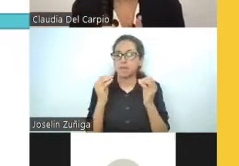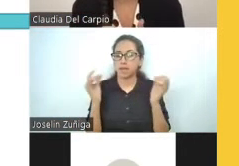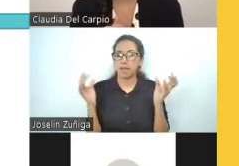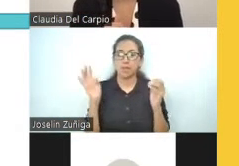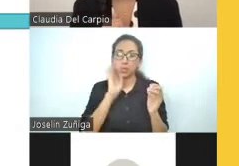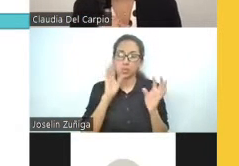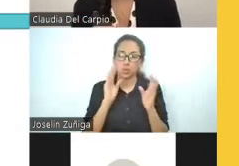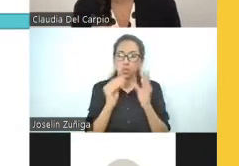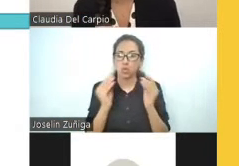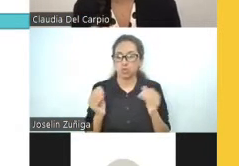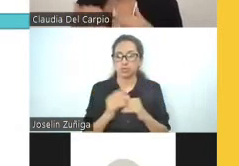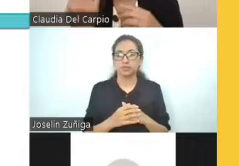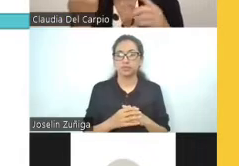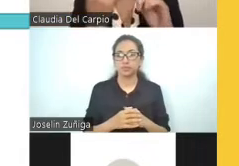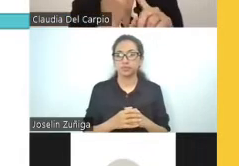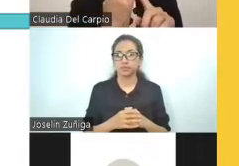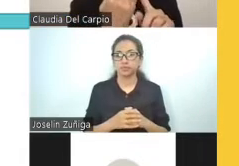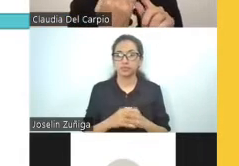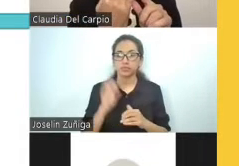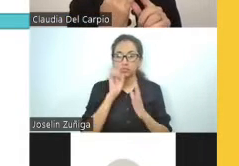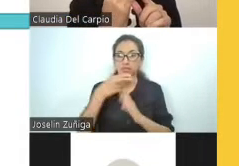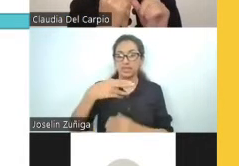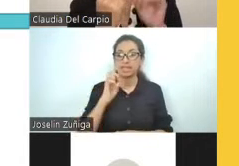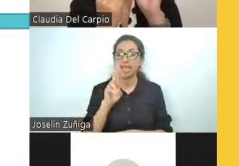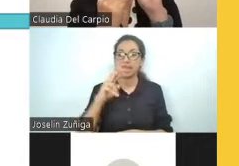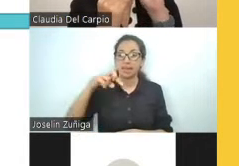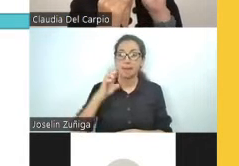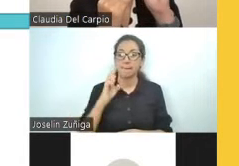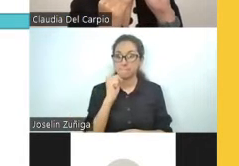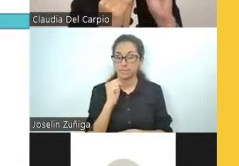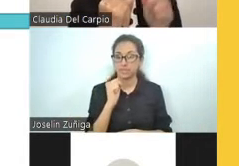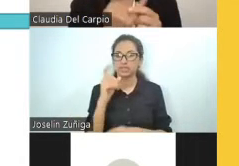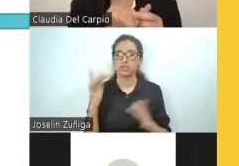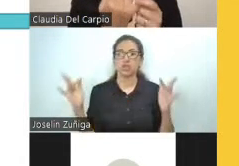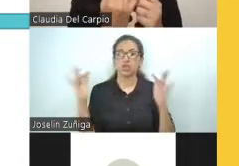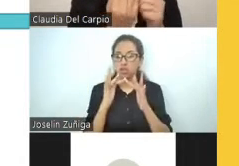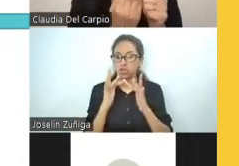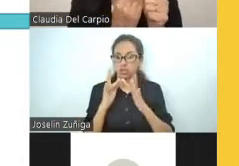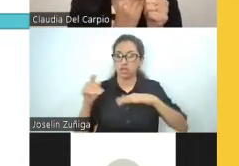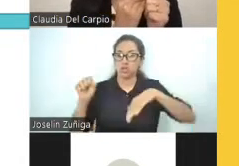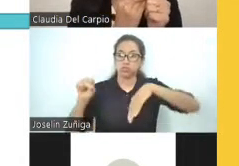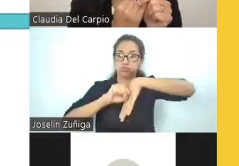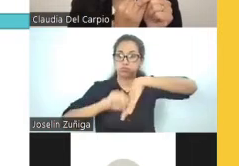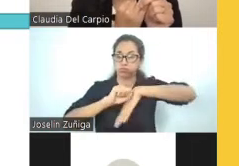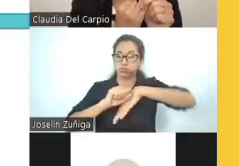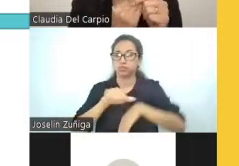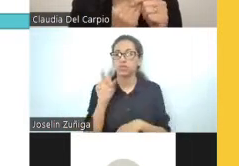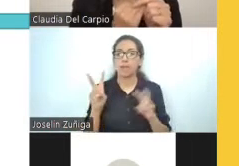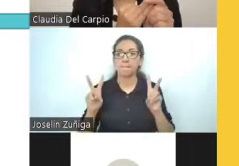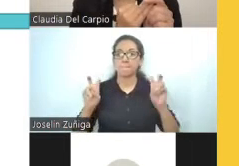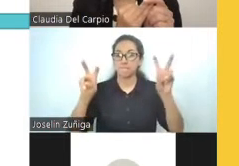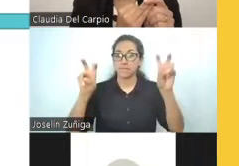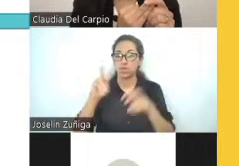con piel, como por ejemplo el herpes genital, que es por contacto de las lesiones, el virus del papiloma